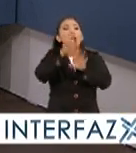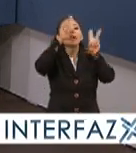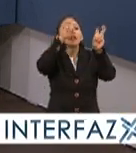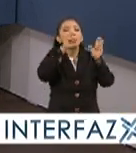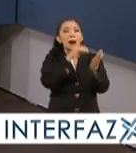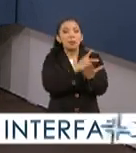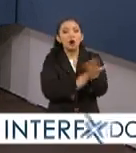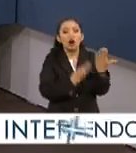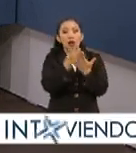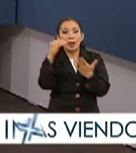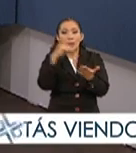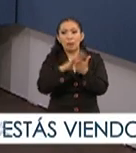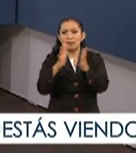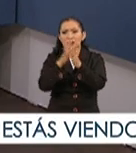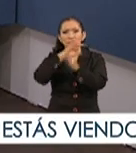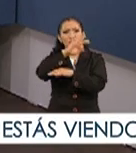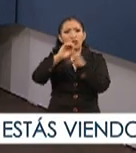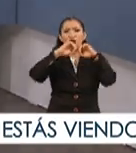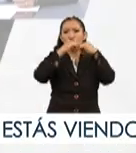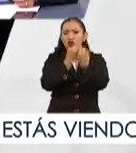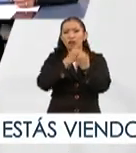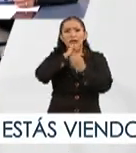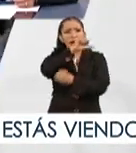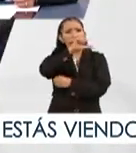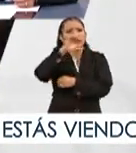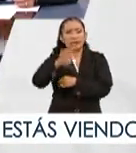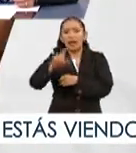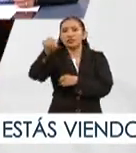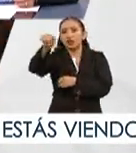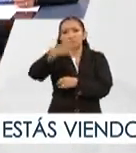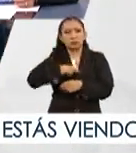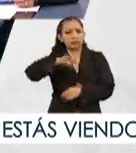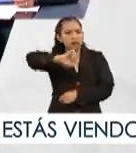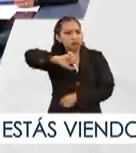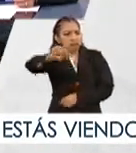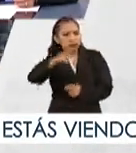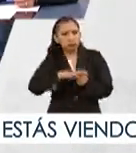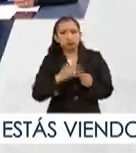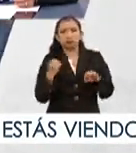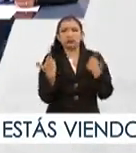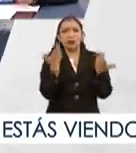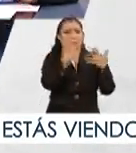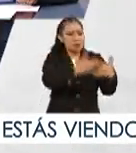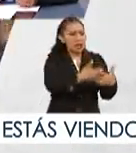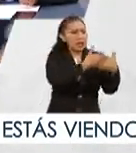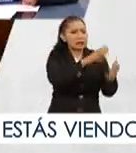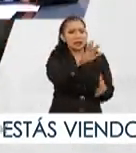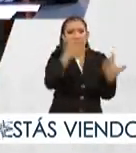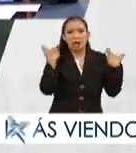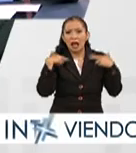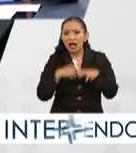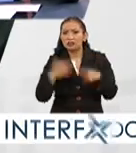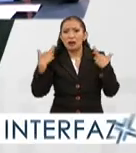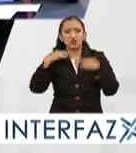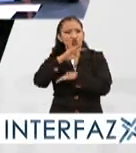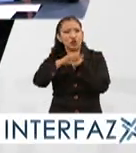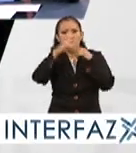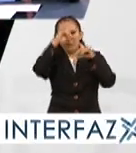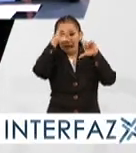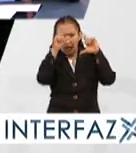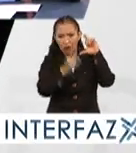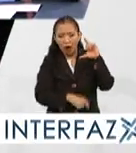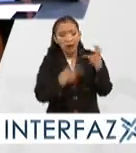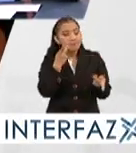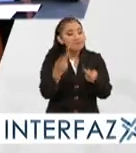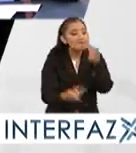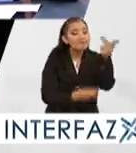donde participaron pues todas las organizaciones de la sociedad, todos los expertos, organizaciones empresariales, maestros de todo el país. Claro.